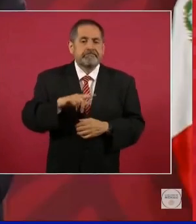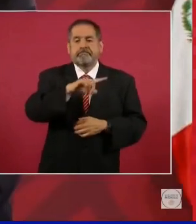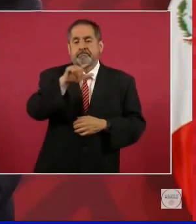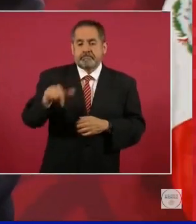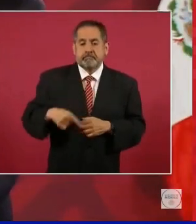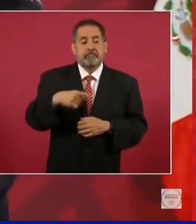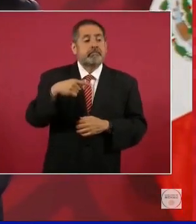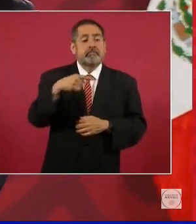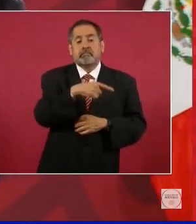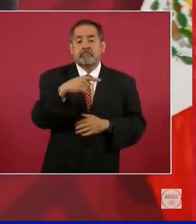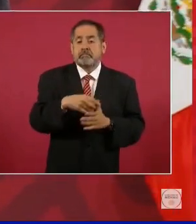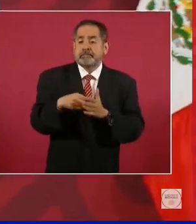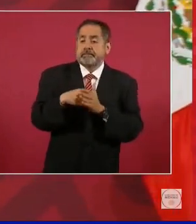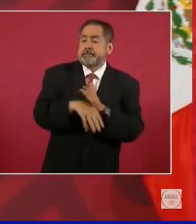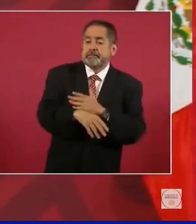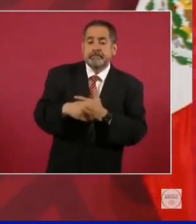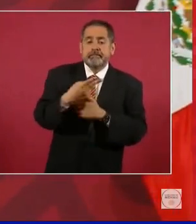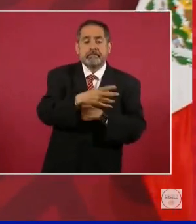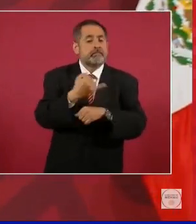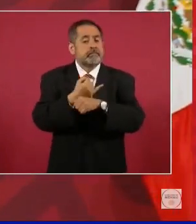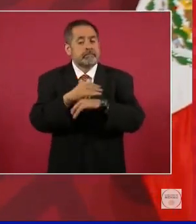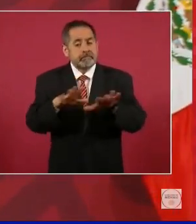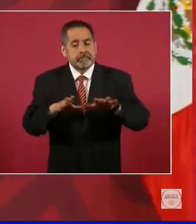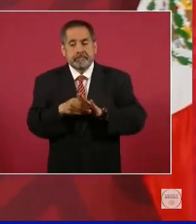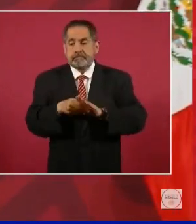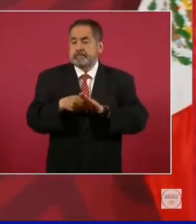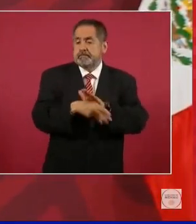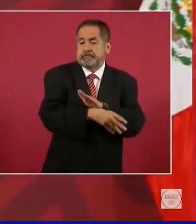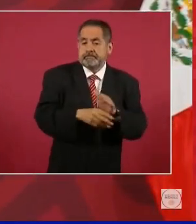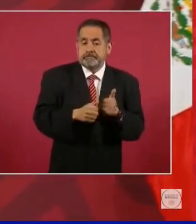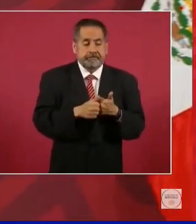ocultaron toda la información